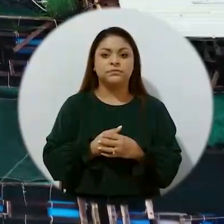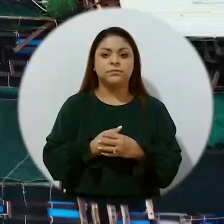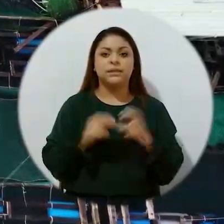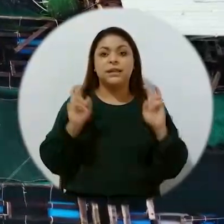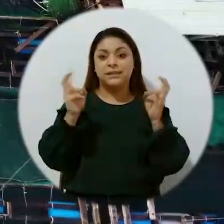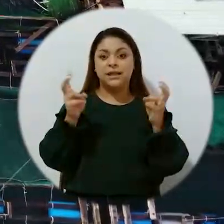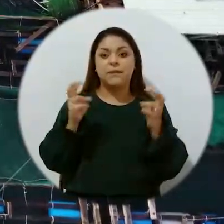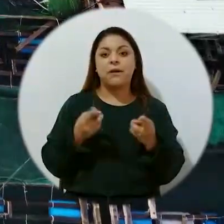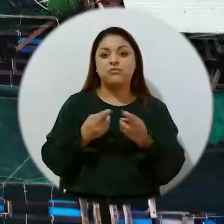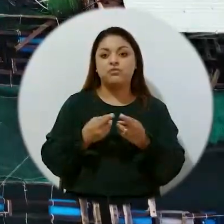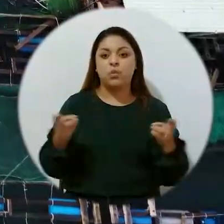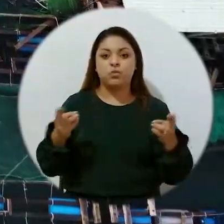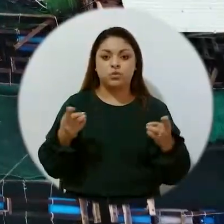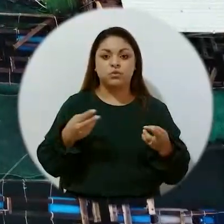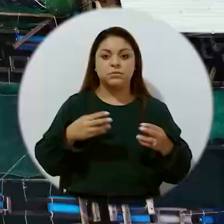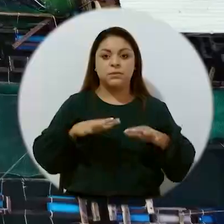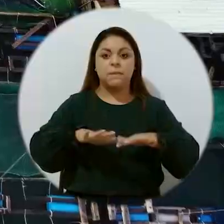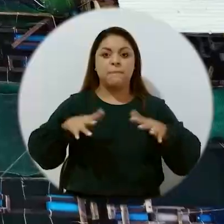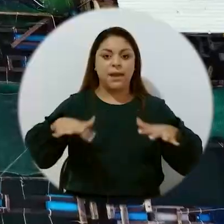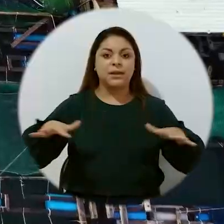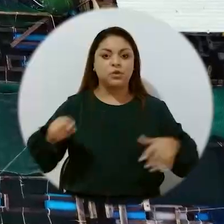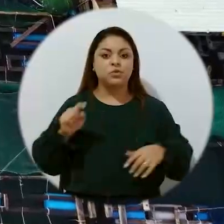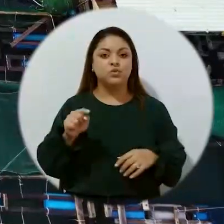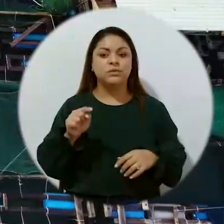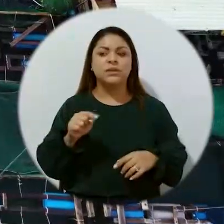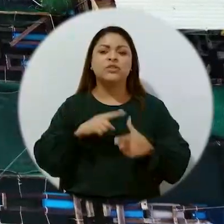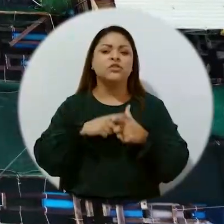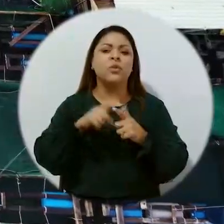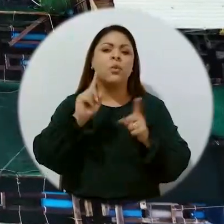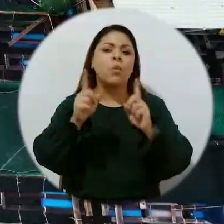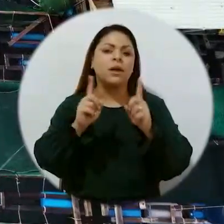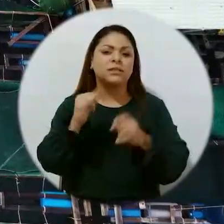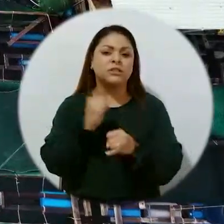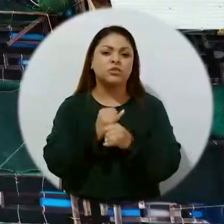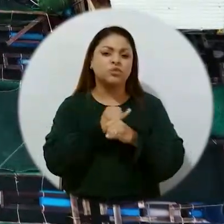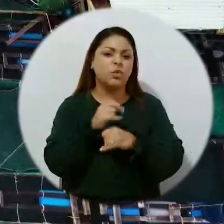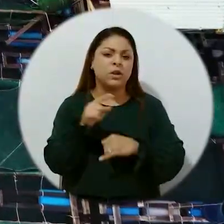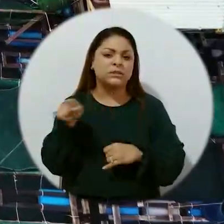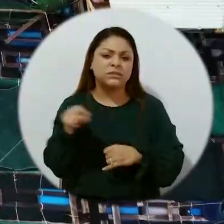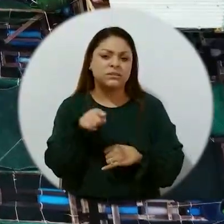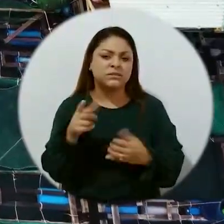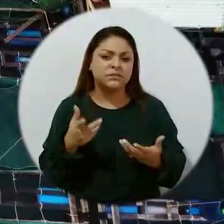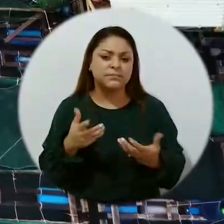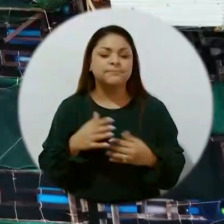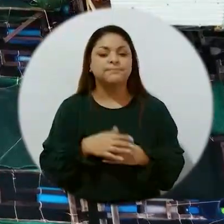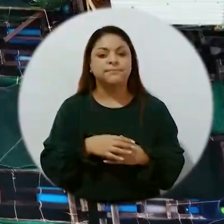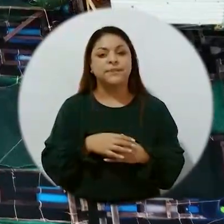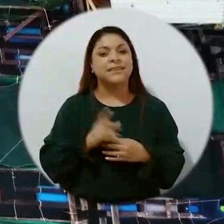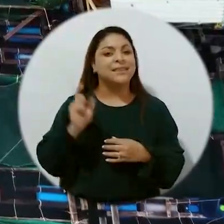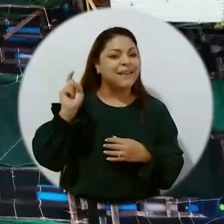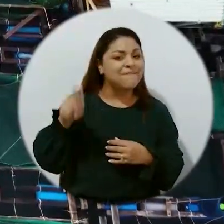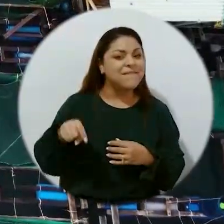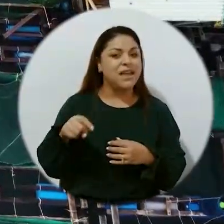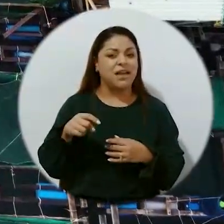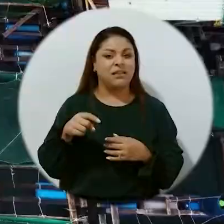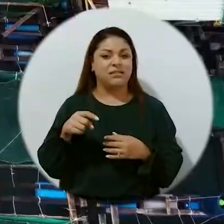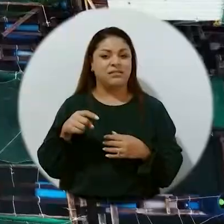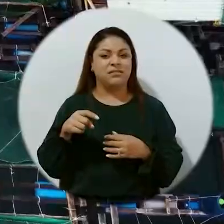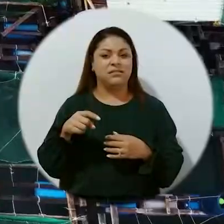dentro del ámbito de los recursos marinos, ¿verdad? Entonces, ¿cuáles eran esas instituciones que